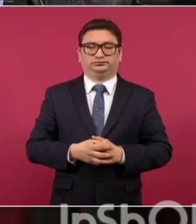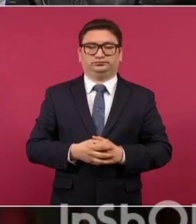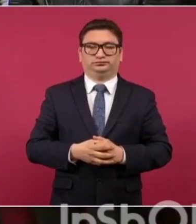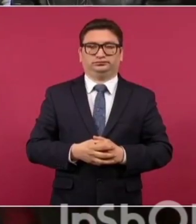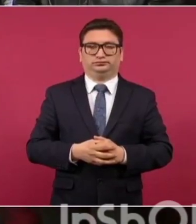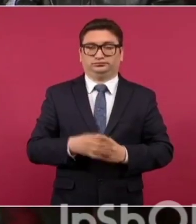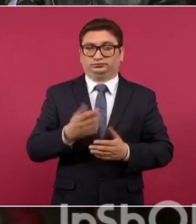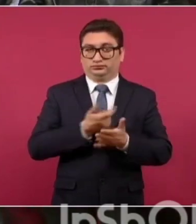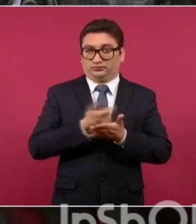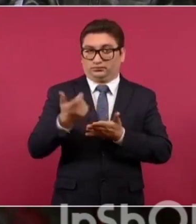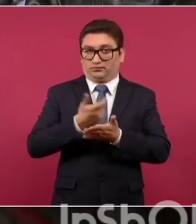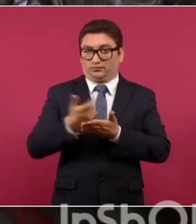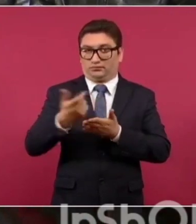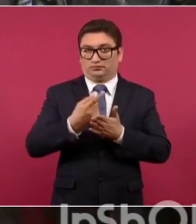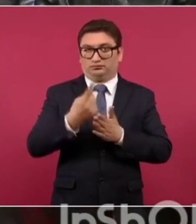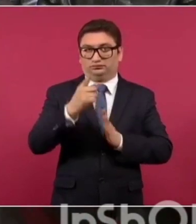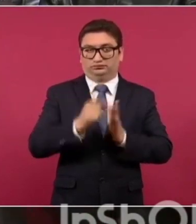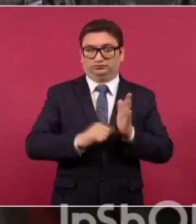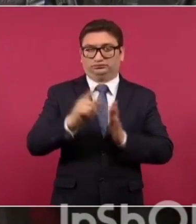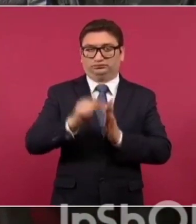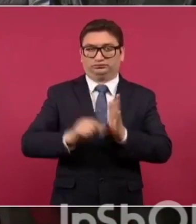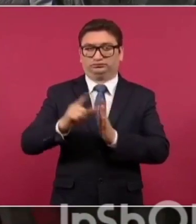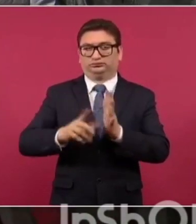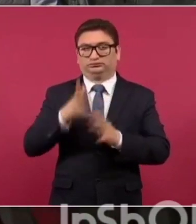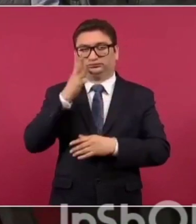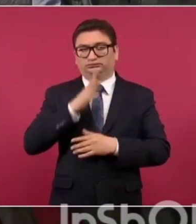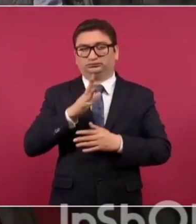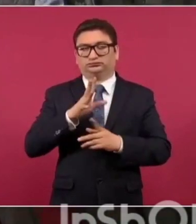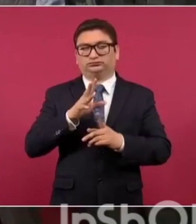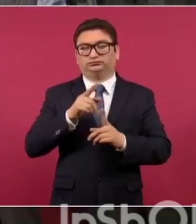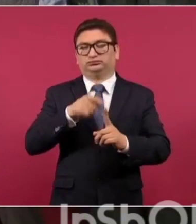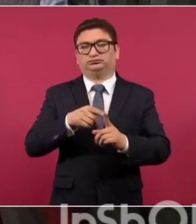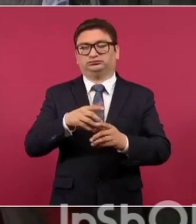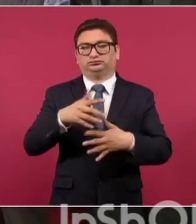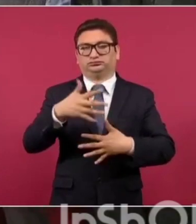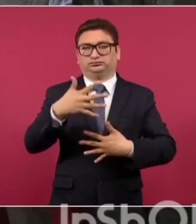de salario mensual es casi 15,000 pesos,